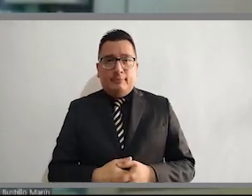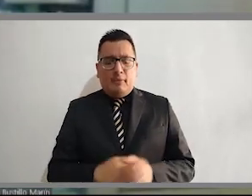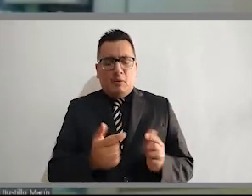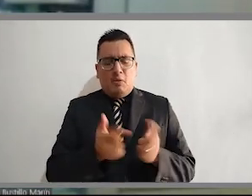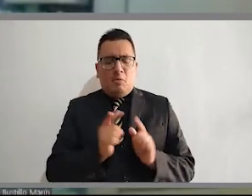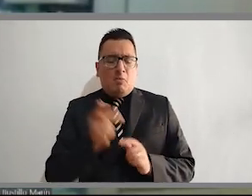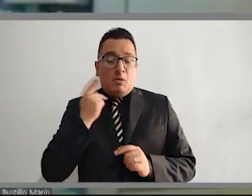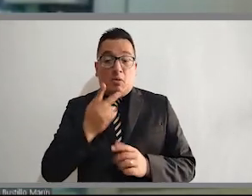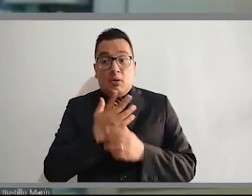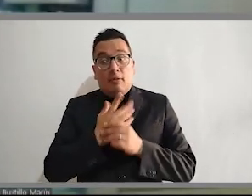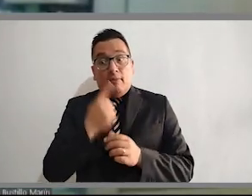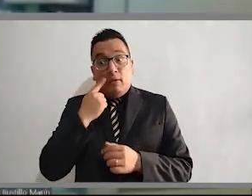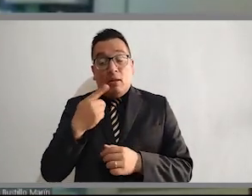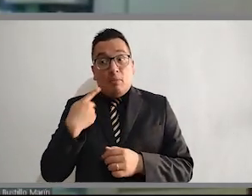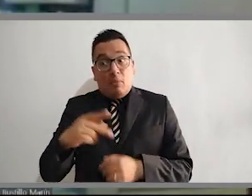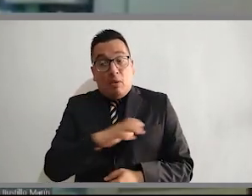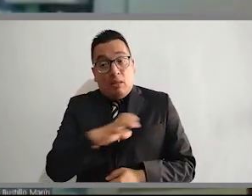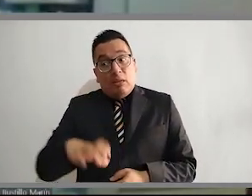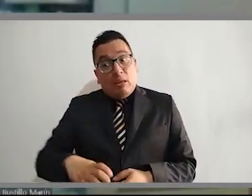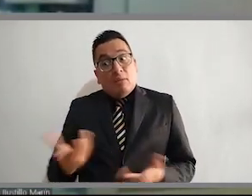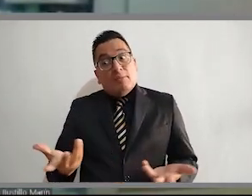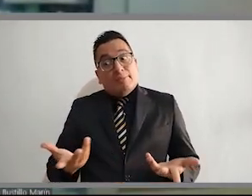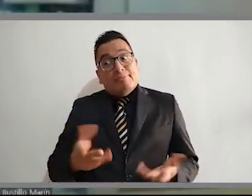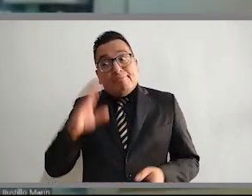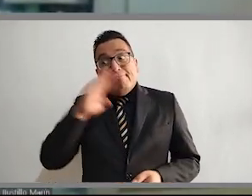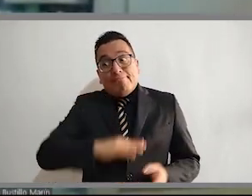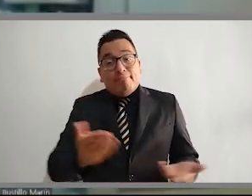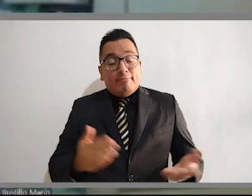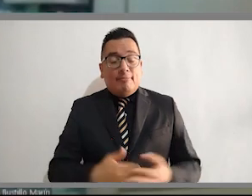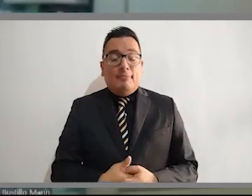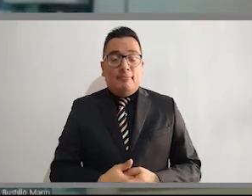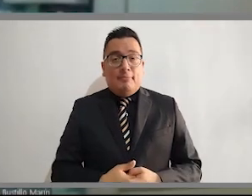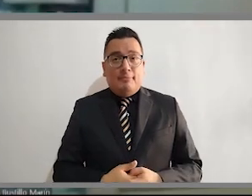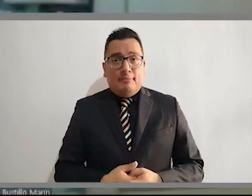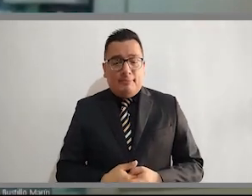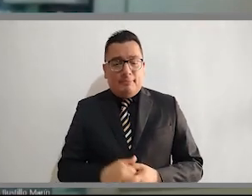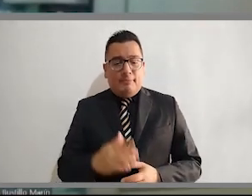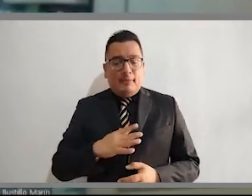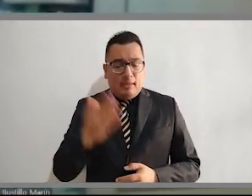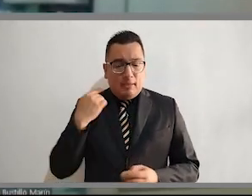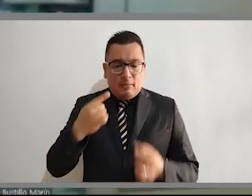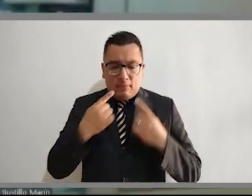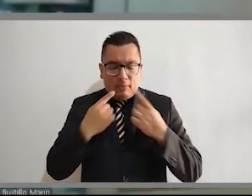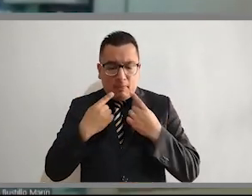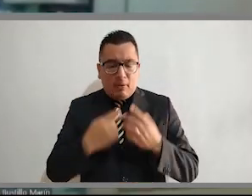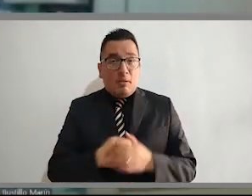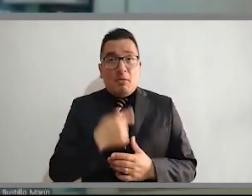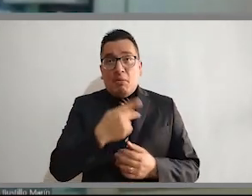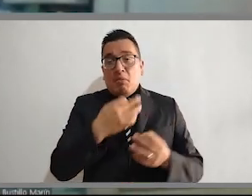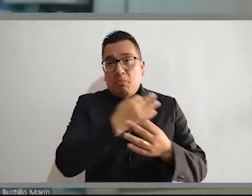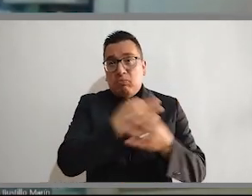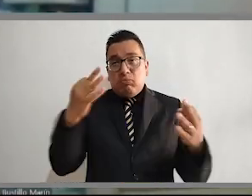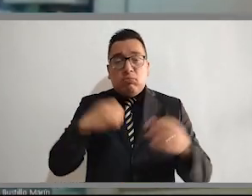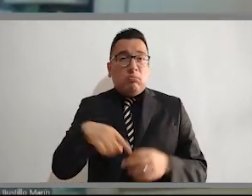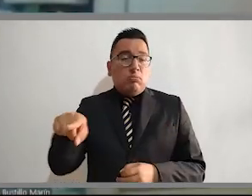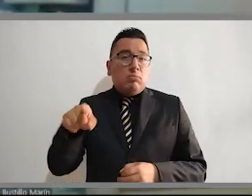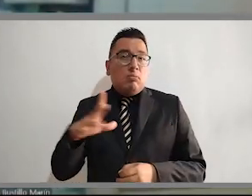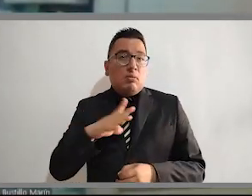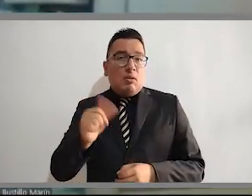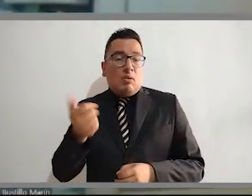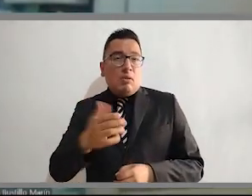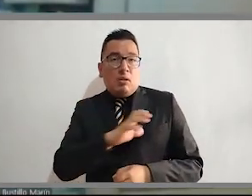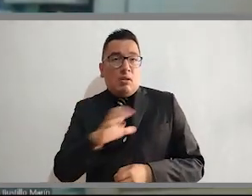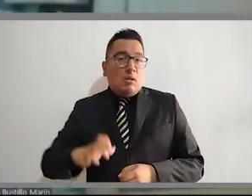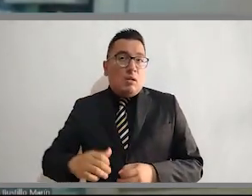sea, al partido político le puedes decir, pues fíjate que tu candidato en el debate público y en toda su propaganda